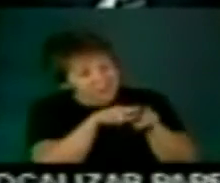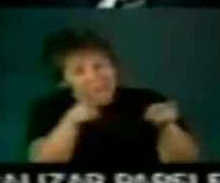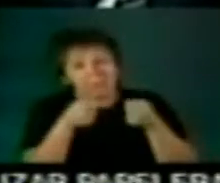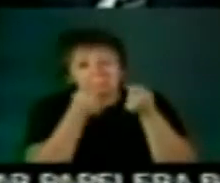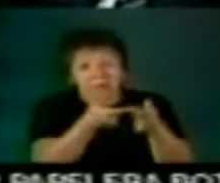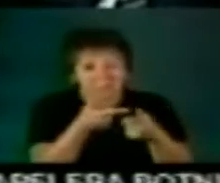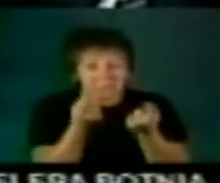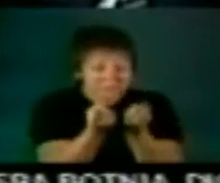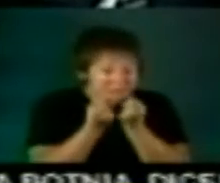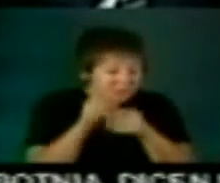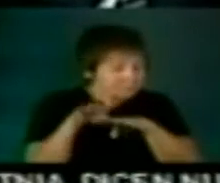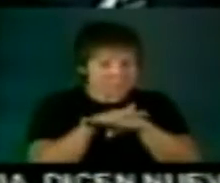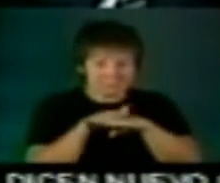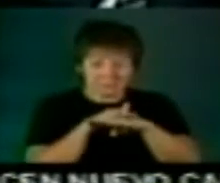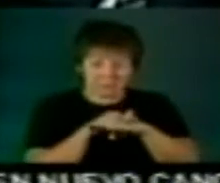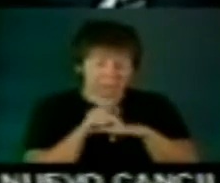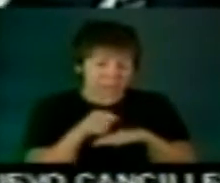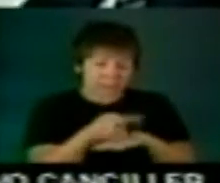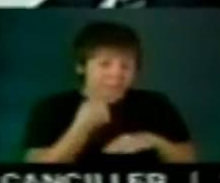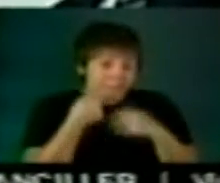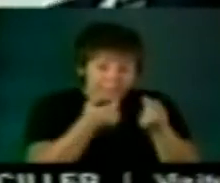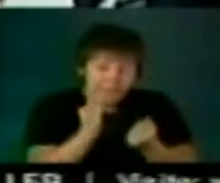básicas hacemos muy poco.